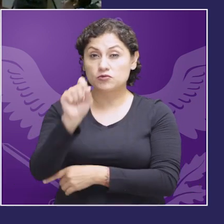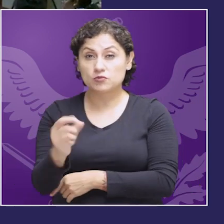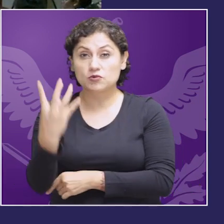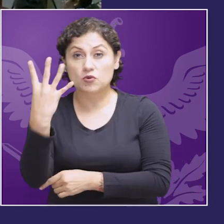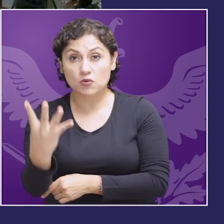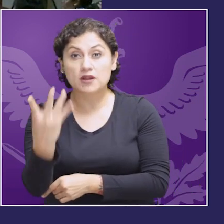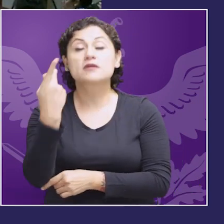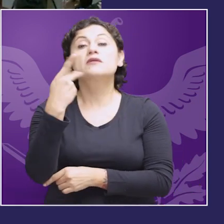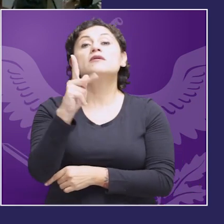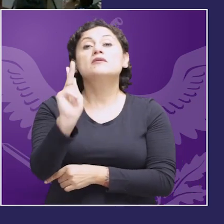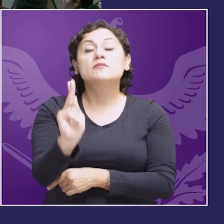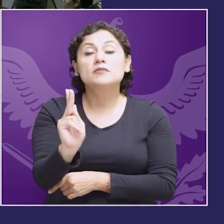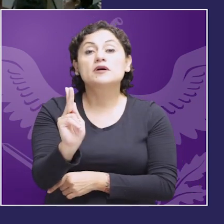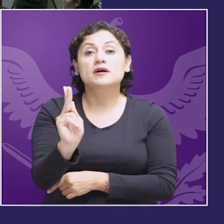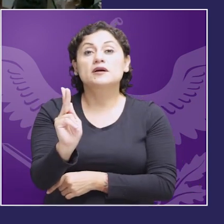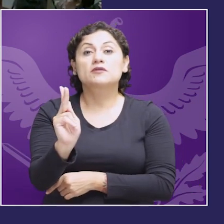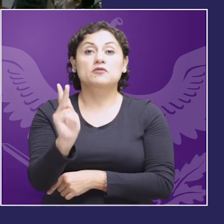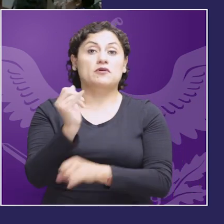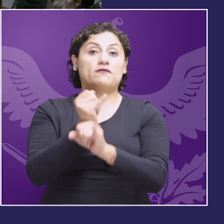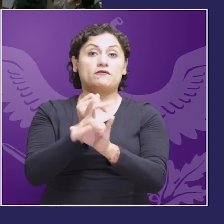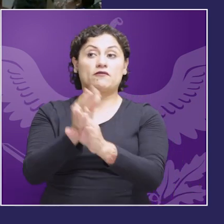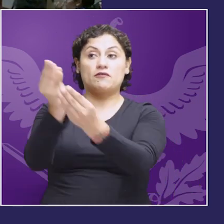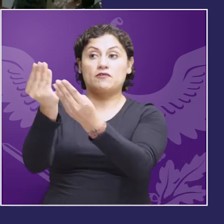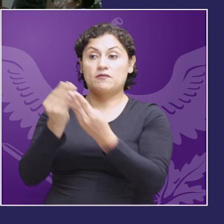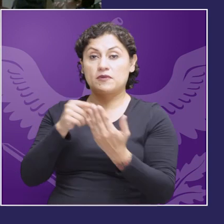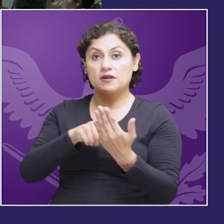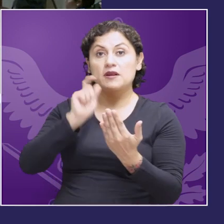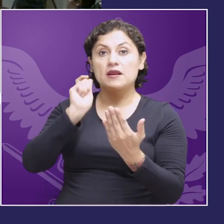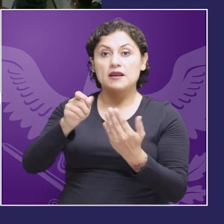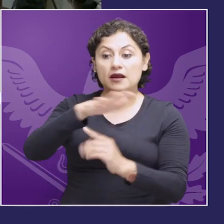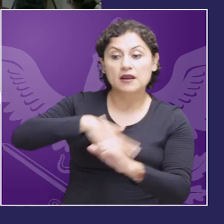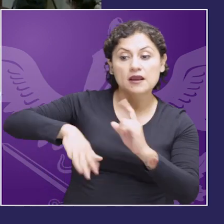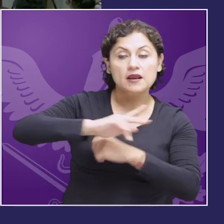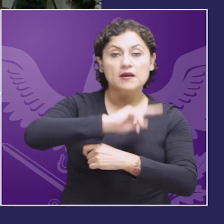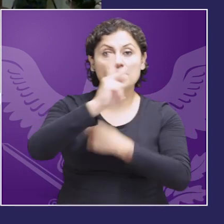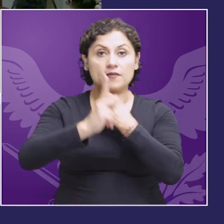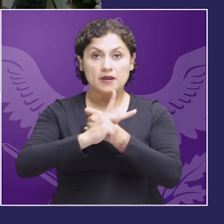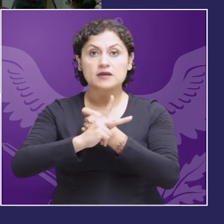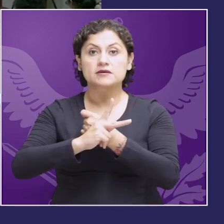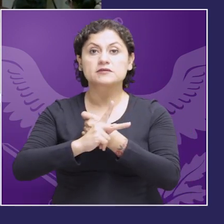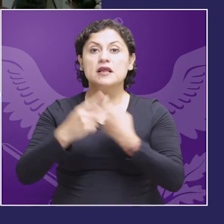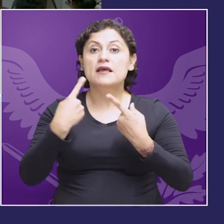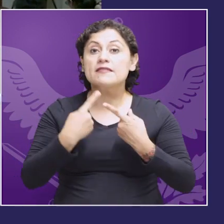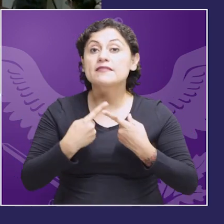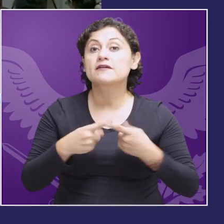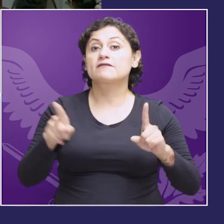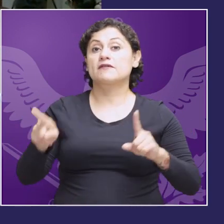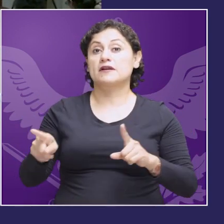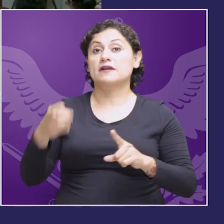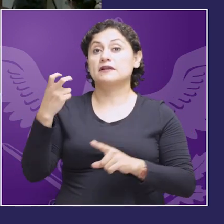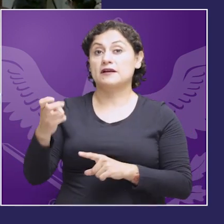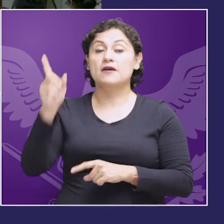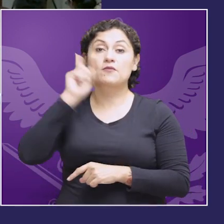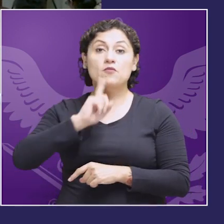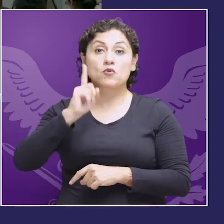tentativas de feminicidio por cada millón de habitantes, registros administrativos, solo 8.4. Sin